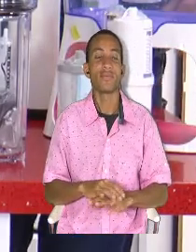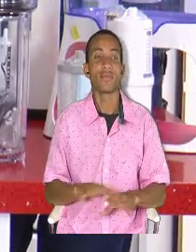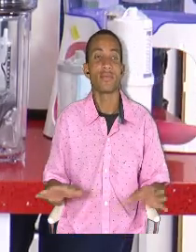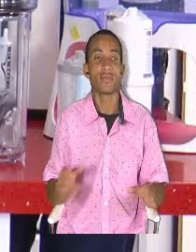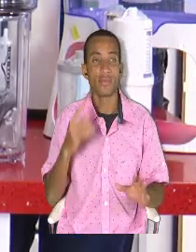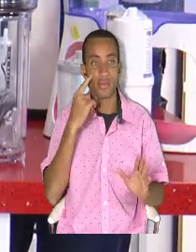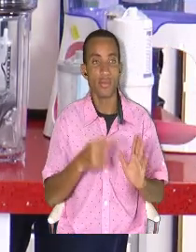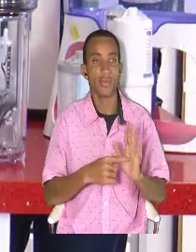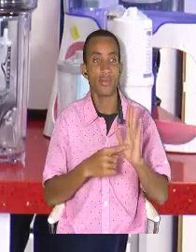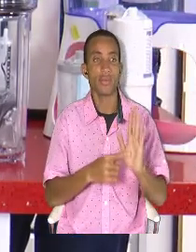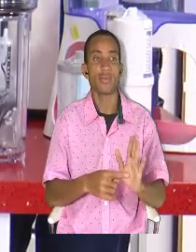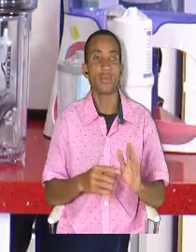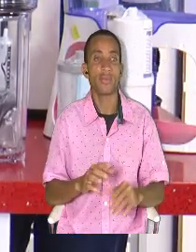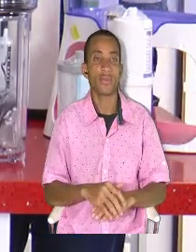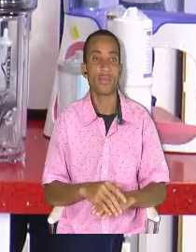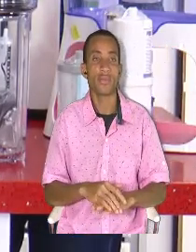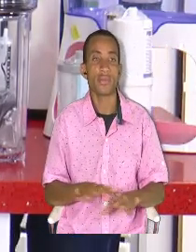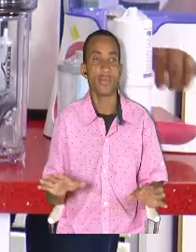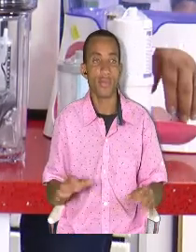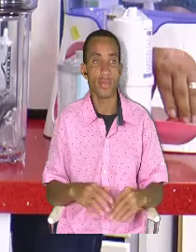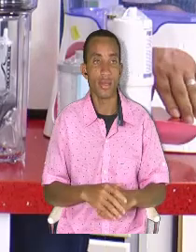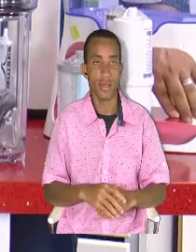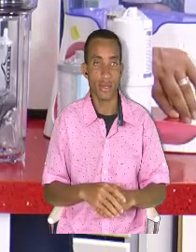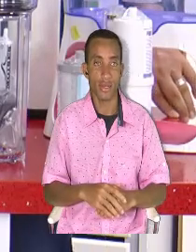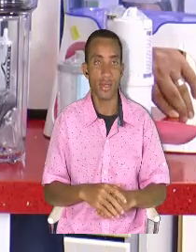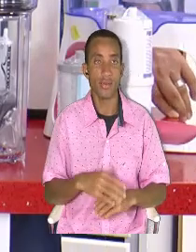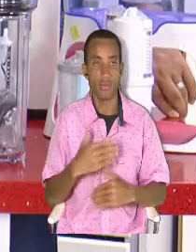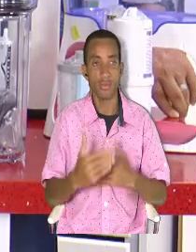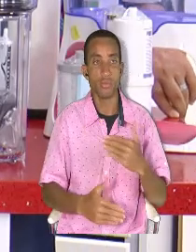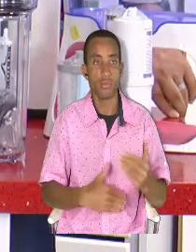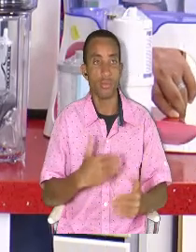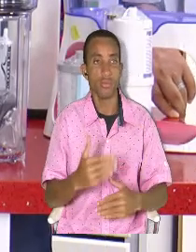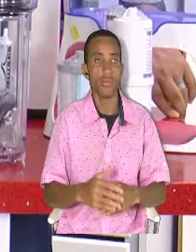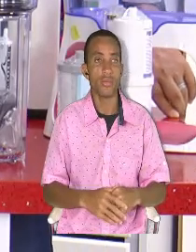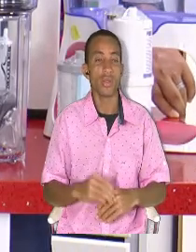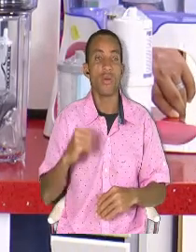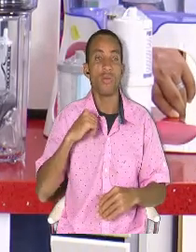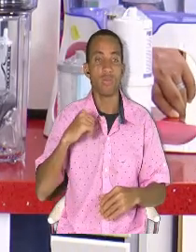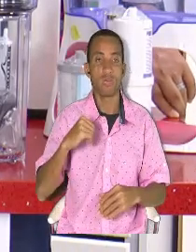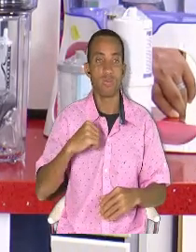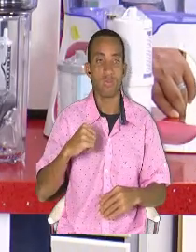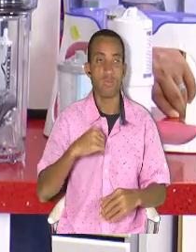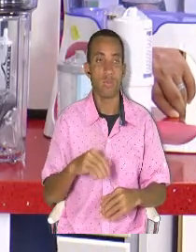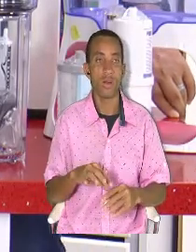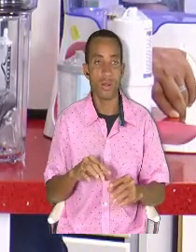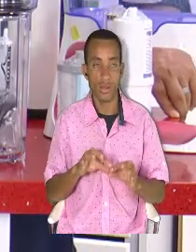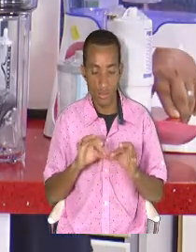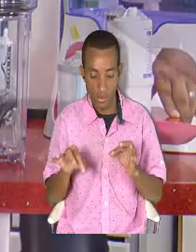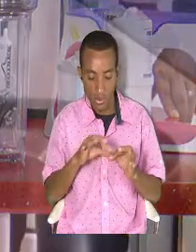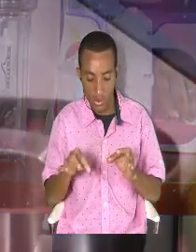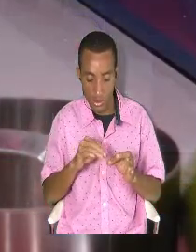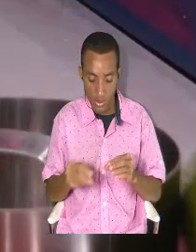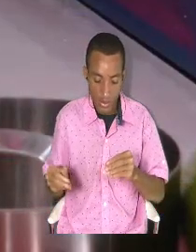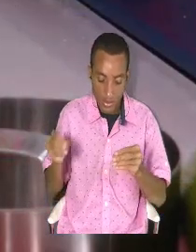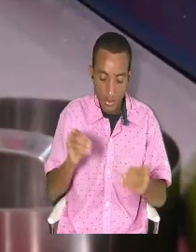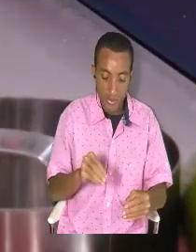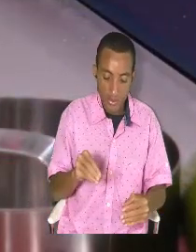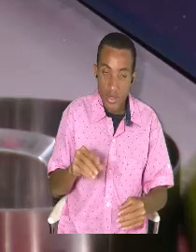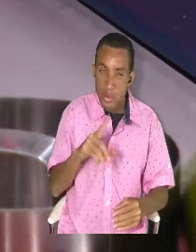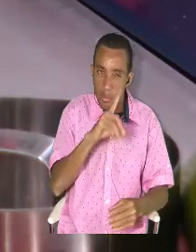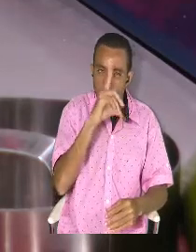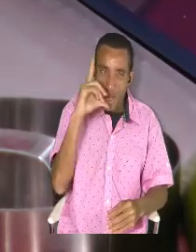entonces el recetario, ya nuestro puré está marchando. Aquí tenemos lo que es nuestro pollo, le agregué mayonesa y crema de leche. Ya la